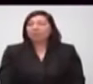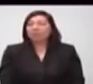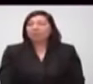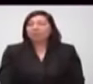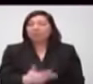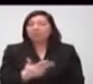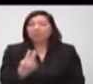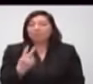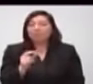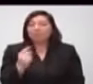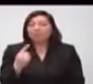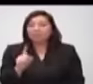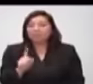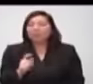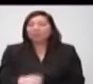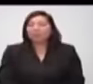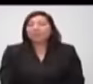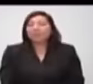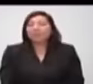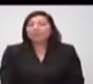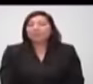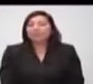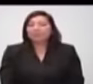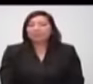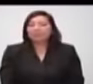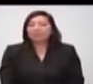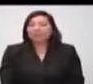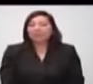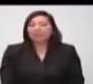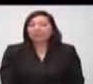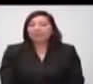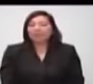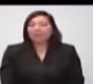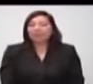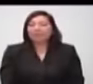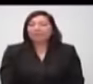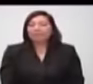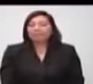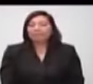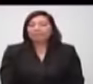alrededor de 320 millones de dólares ejecutados. Siguiente, por favor. Siguiente.